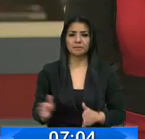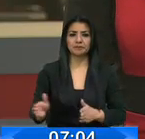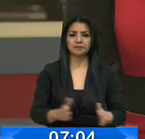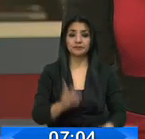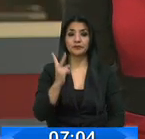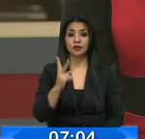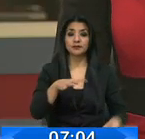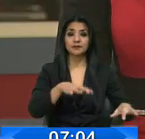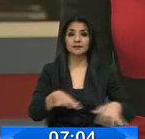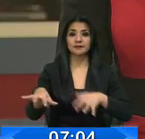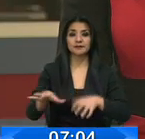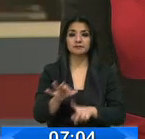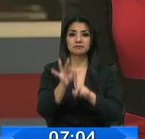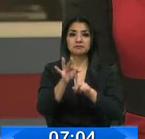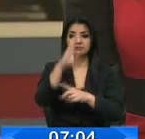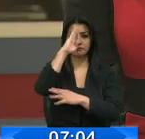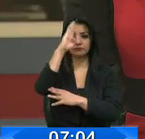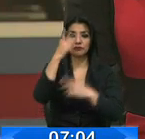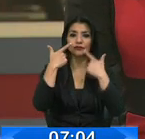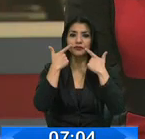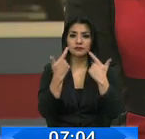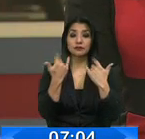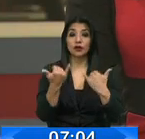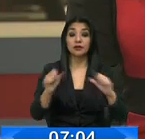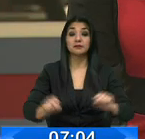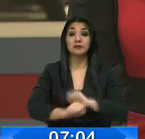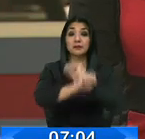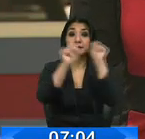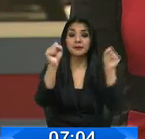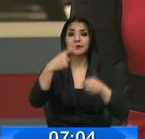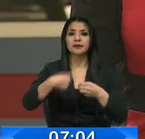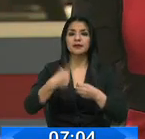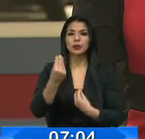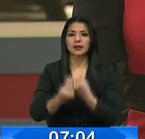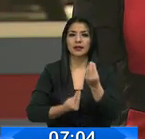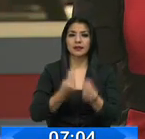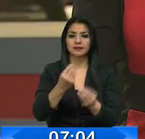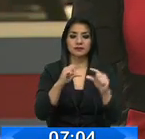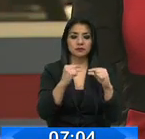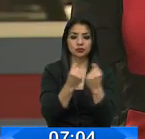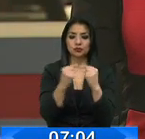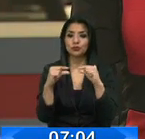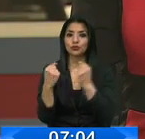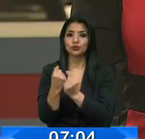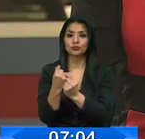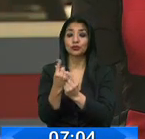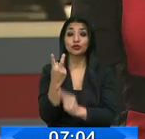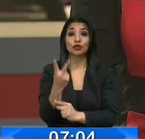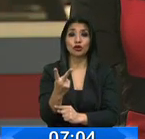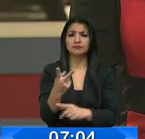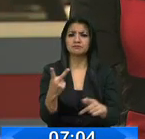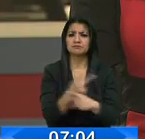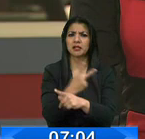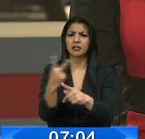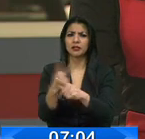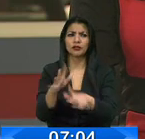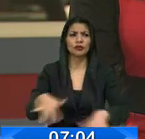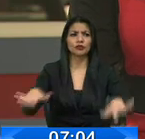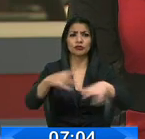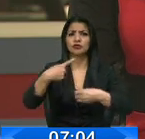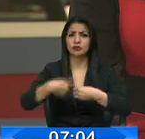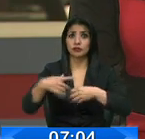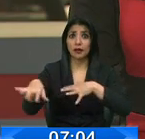2 operativos efectuados entre la policía y la fiscalía esta madrugada en Quito permitieron desarticular a 2 bandas delictivas que operaban en varios sectores de la